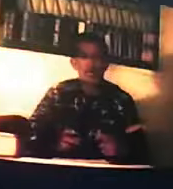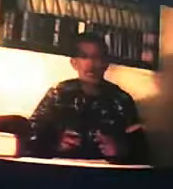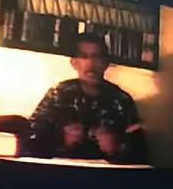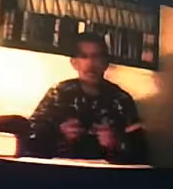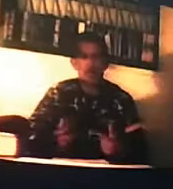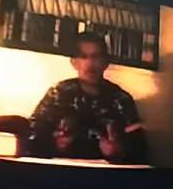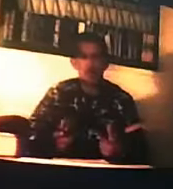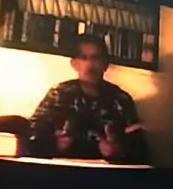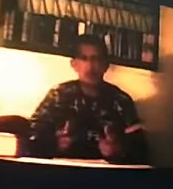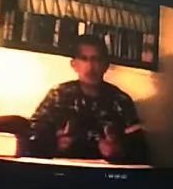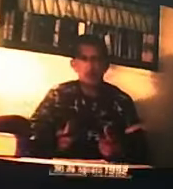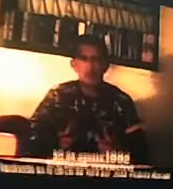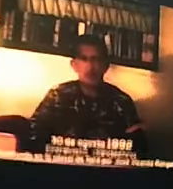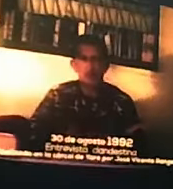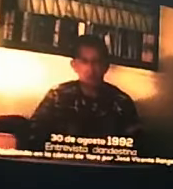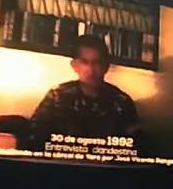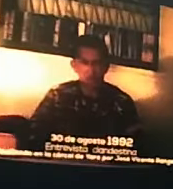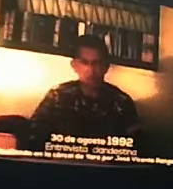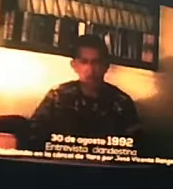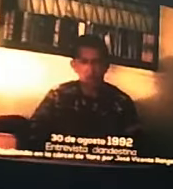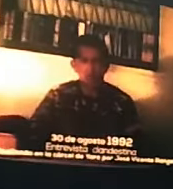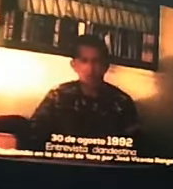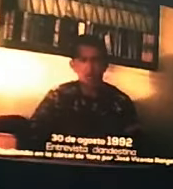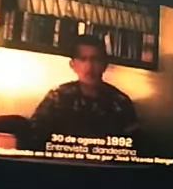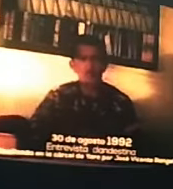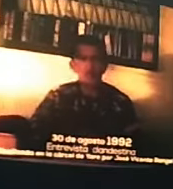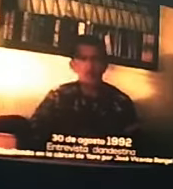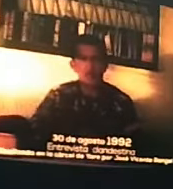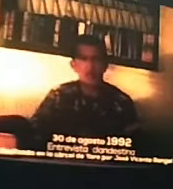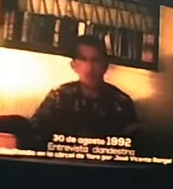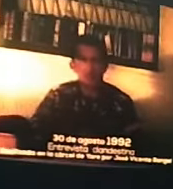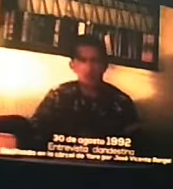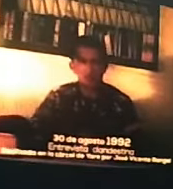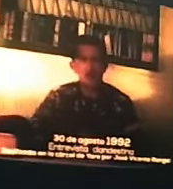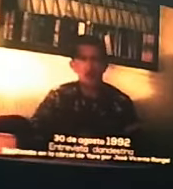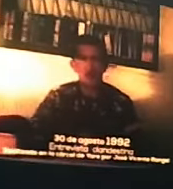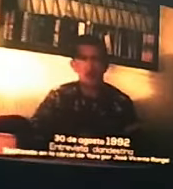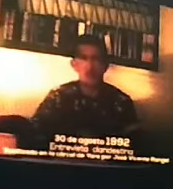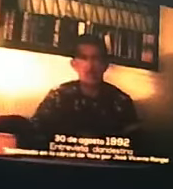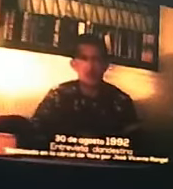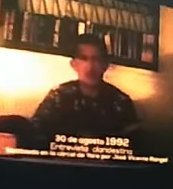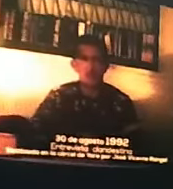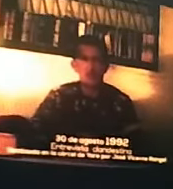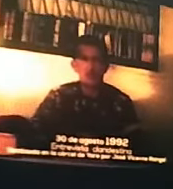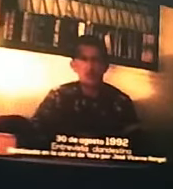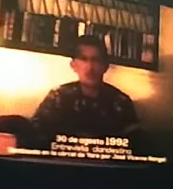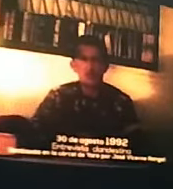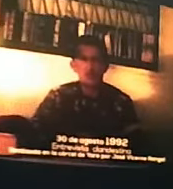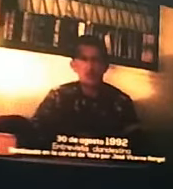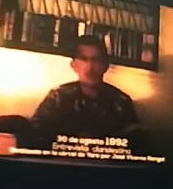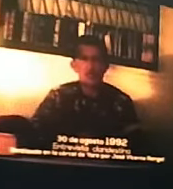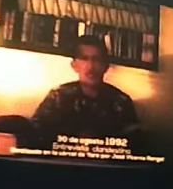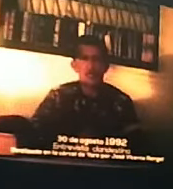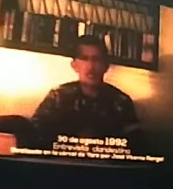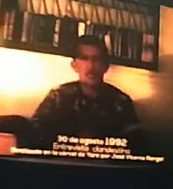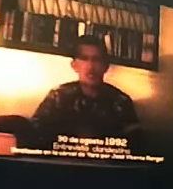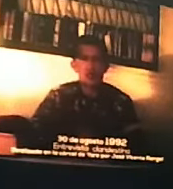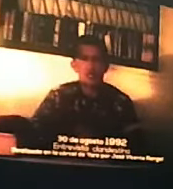Que reclamamos los oficiales y suboficiales del movimiento bolivariano revolucionario 200 no